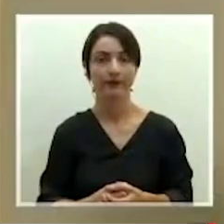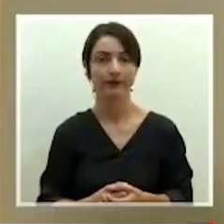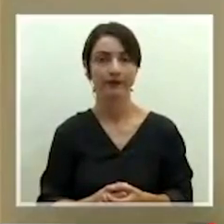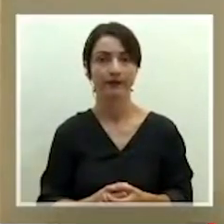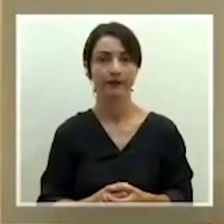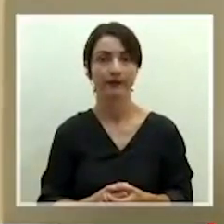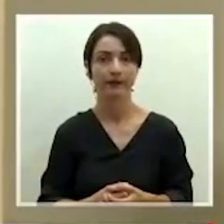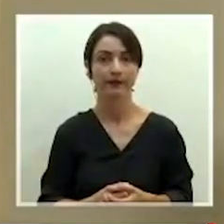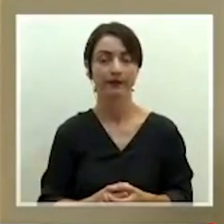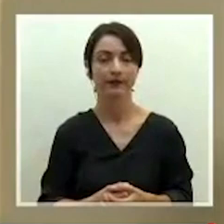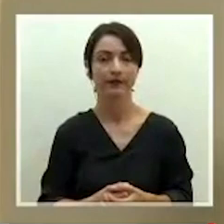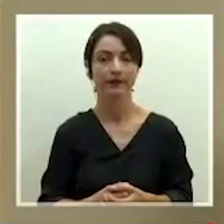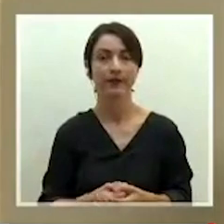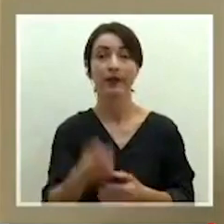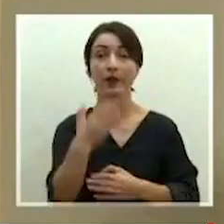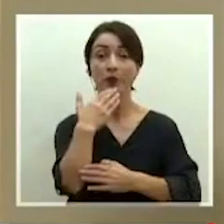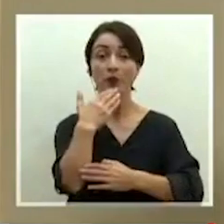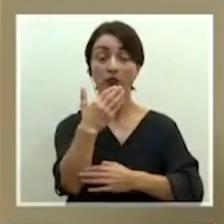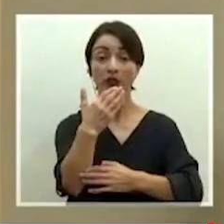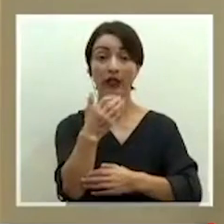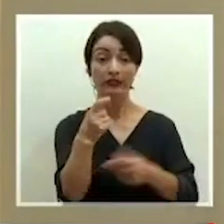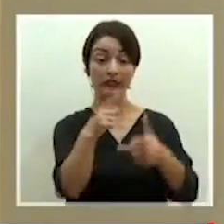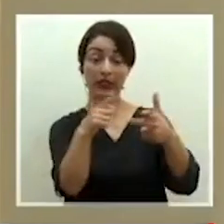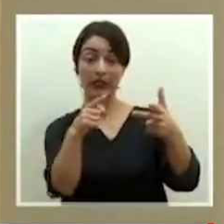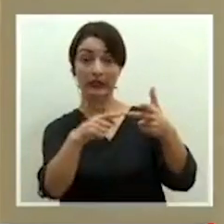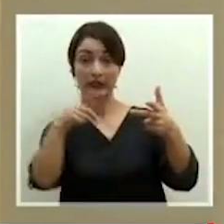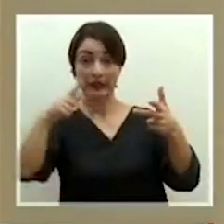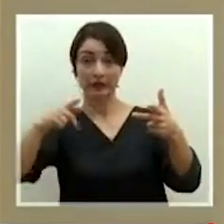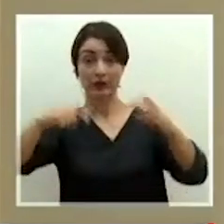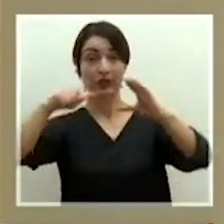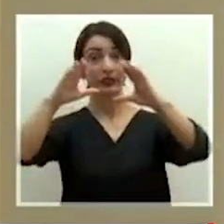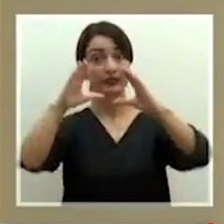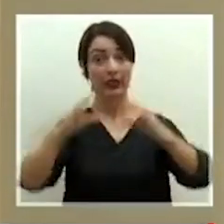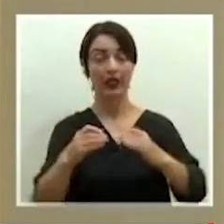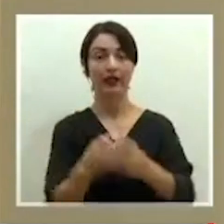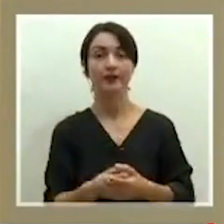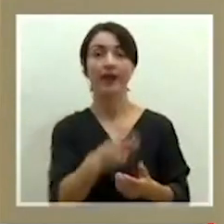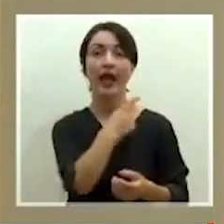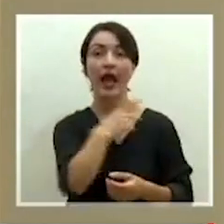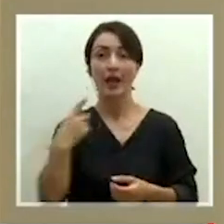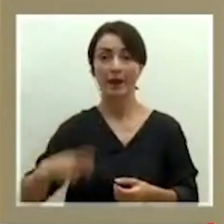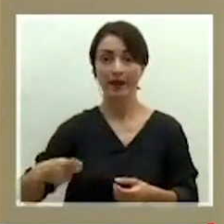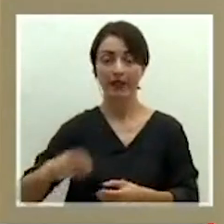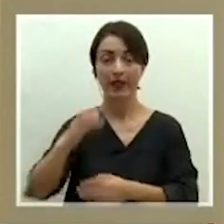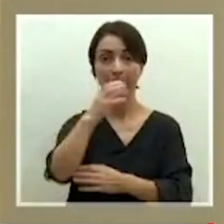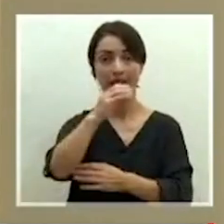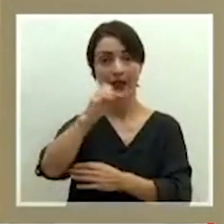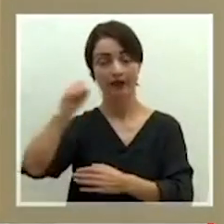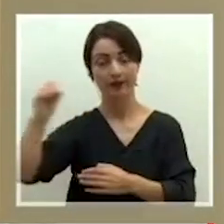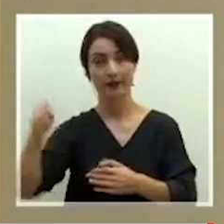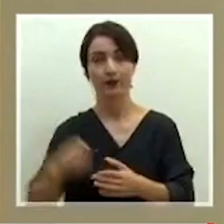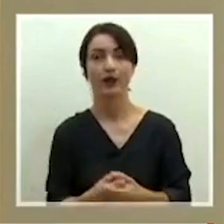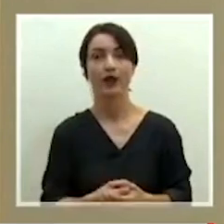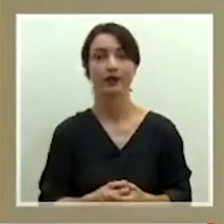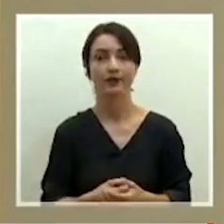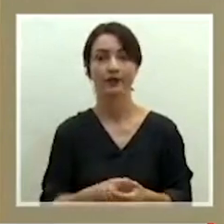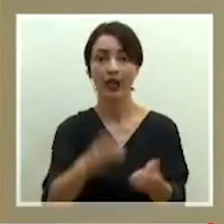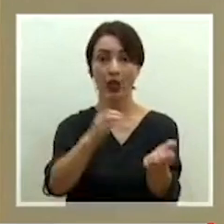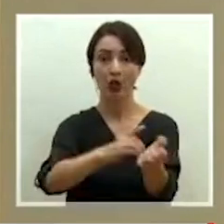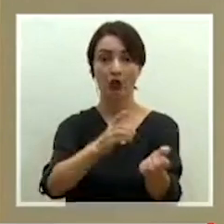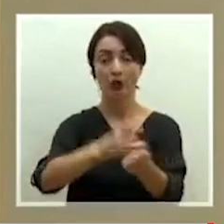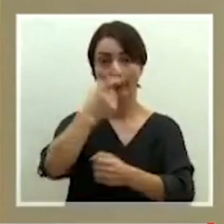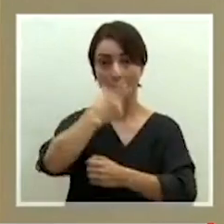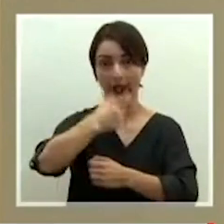Muchas gracias a los jerarcas que nos acompañaron esta tarde, al presidente ejecutivo de la Caja Costarricense de Seguro Social, el doctor